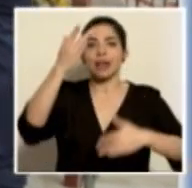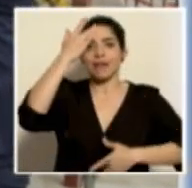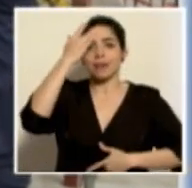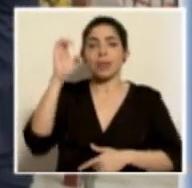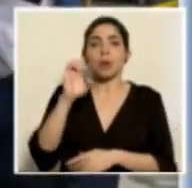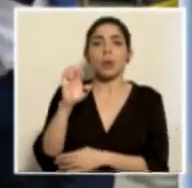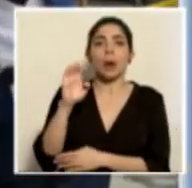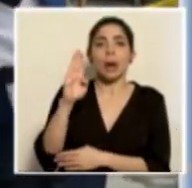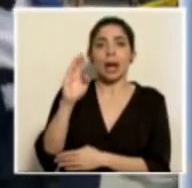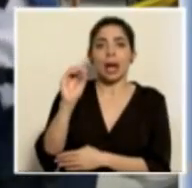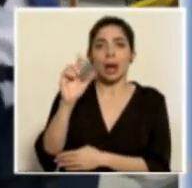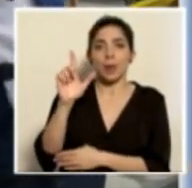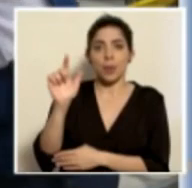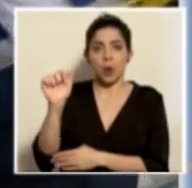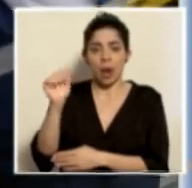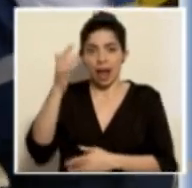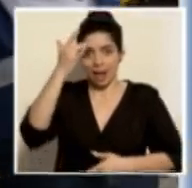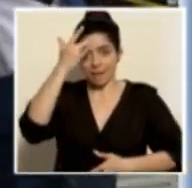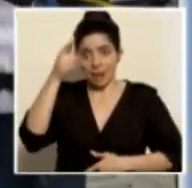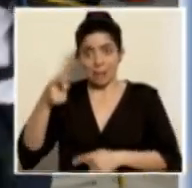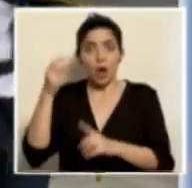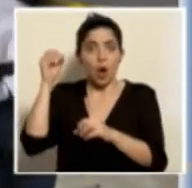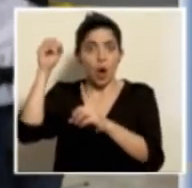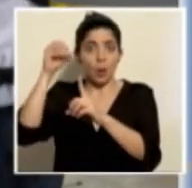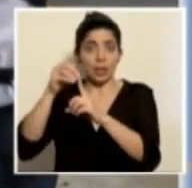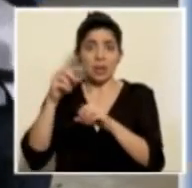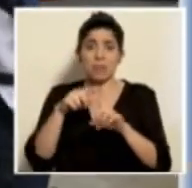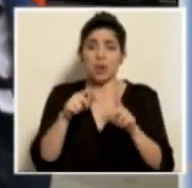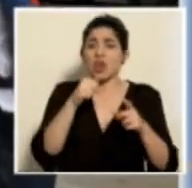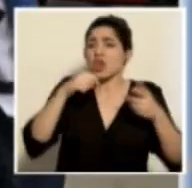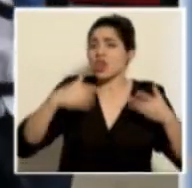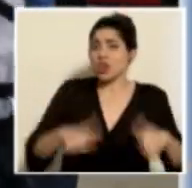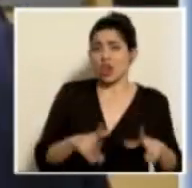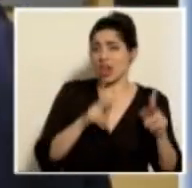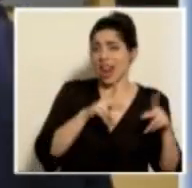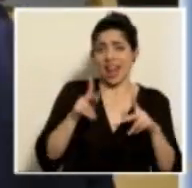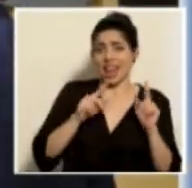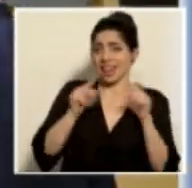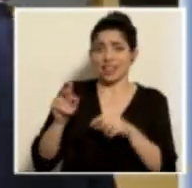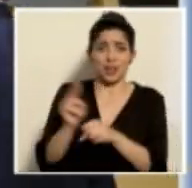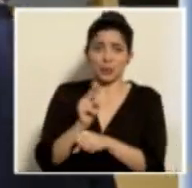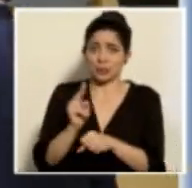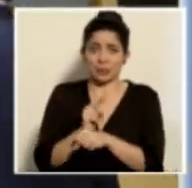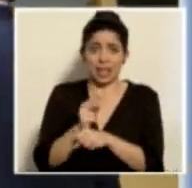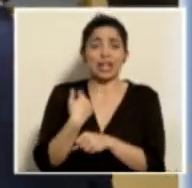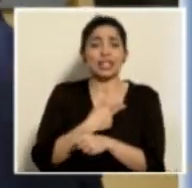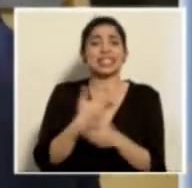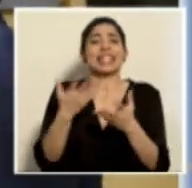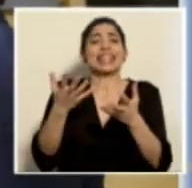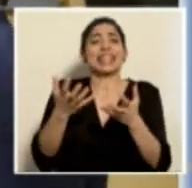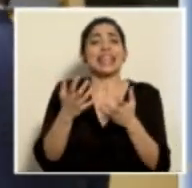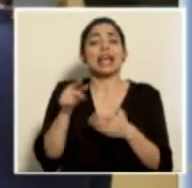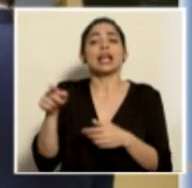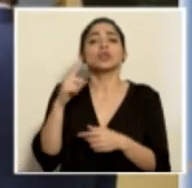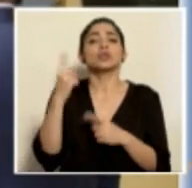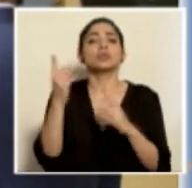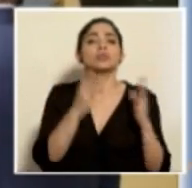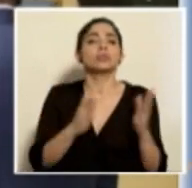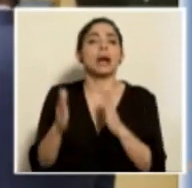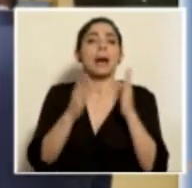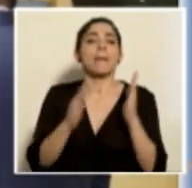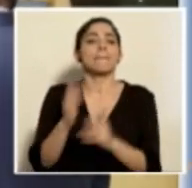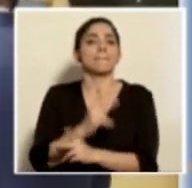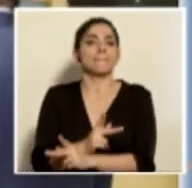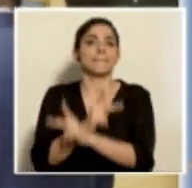ébola, pero no queremos que la gente tenga que llegar a utilizarlas. Casualmente queremos que sea la prevención la que